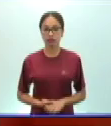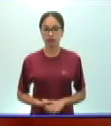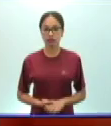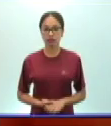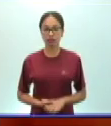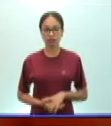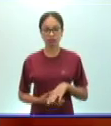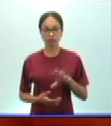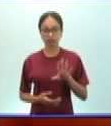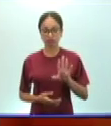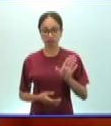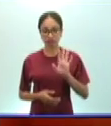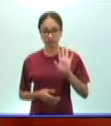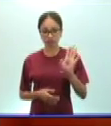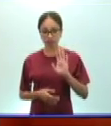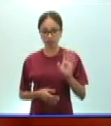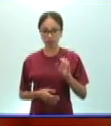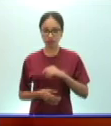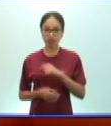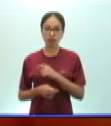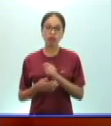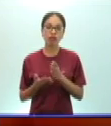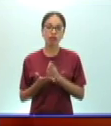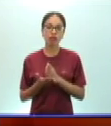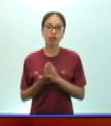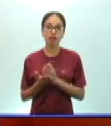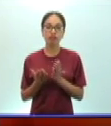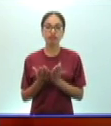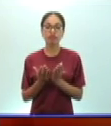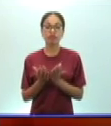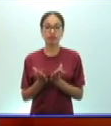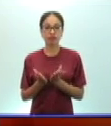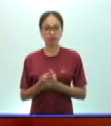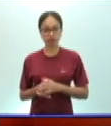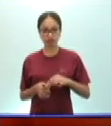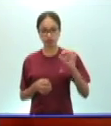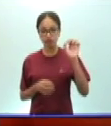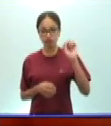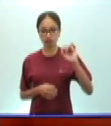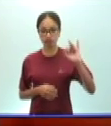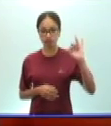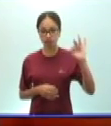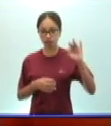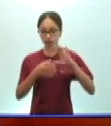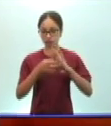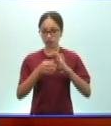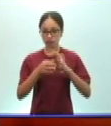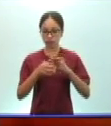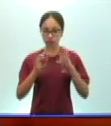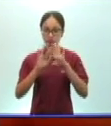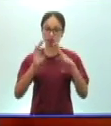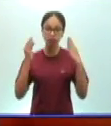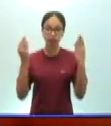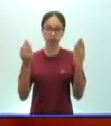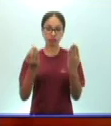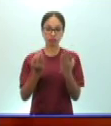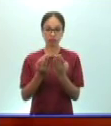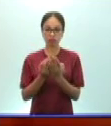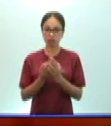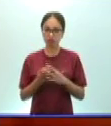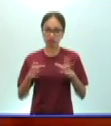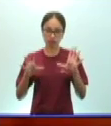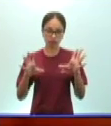Mis saludos para todos los estudiantes de octavo grado, para sus profesores, familiares y público en general que nos